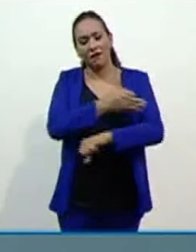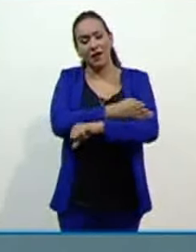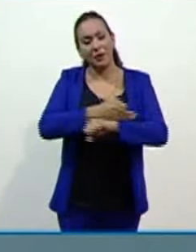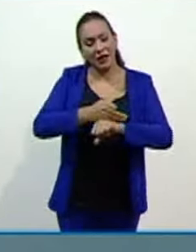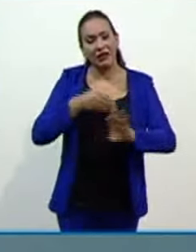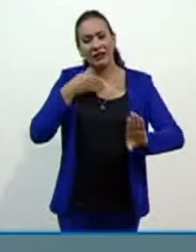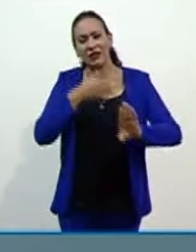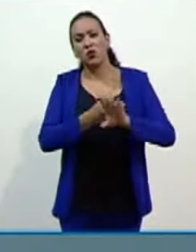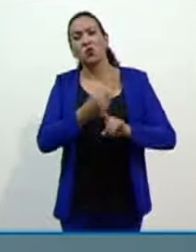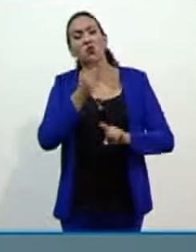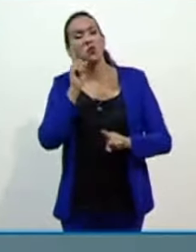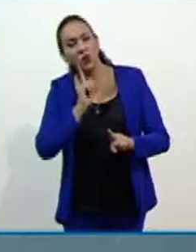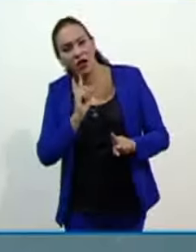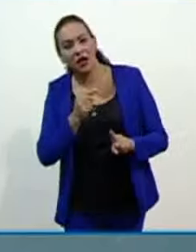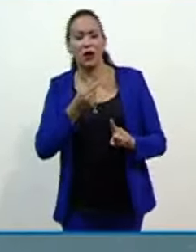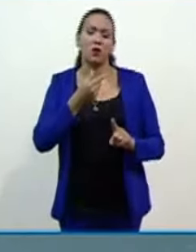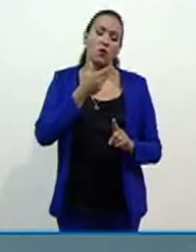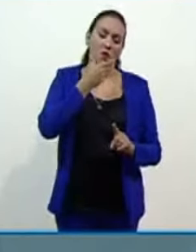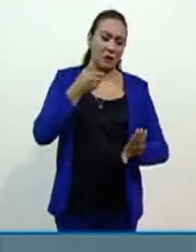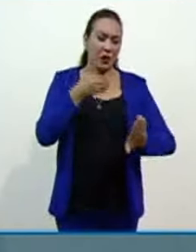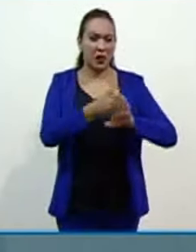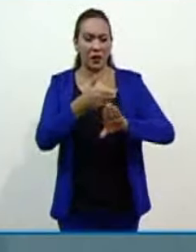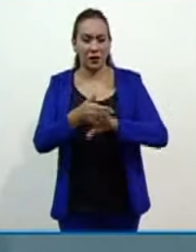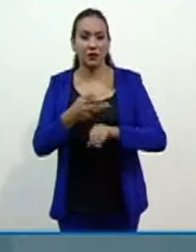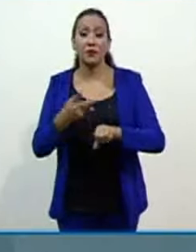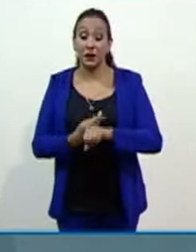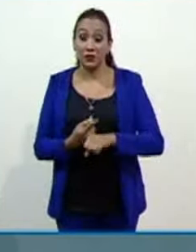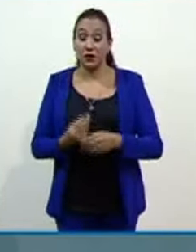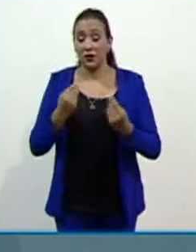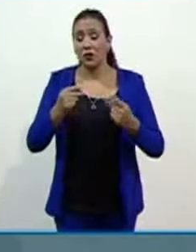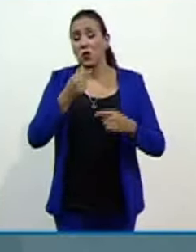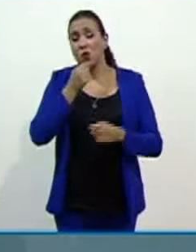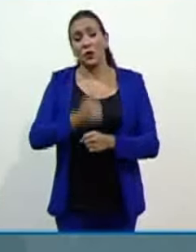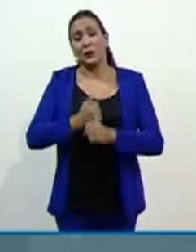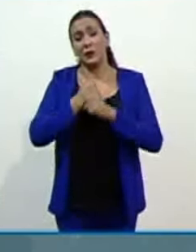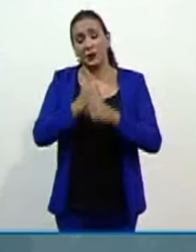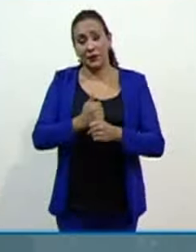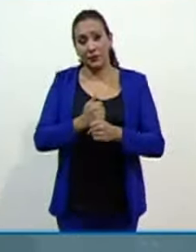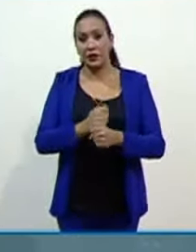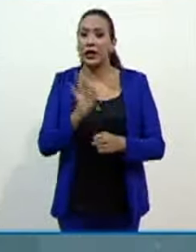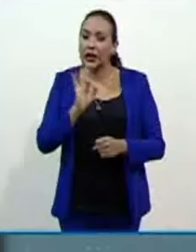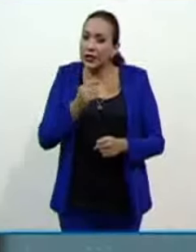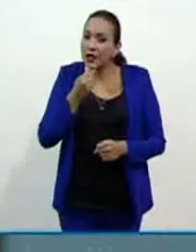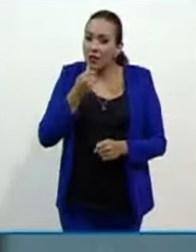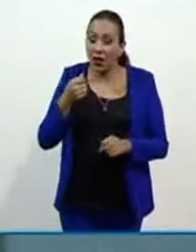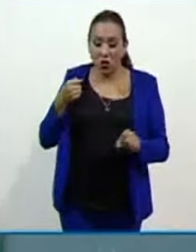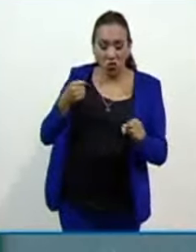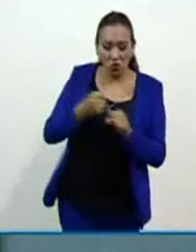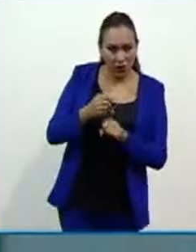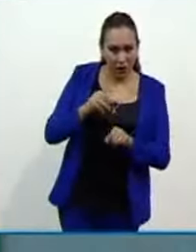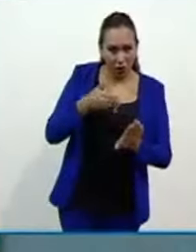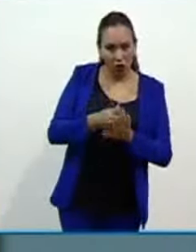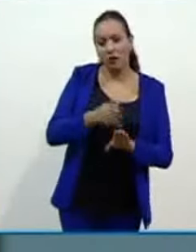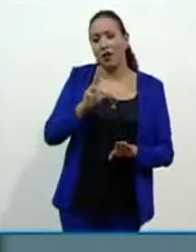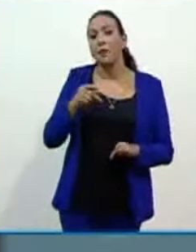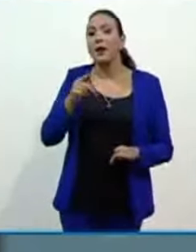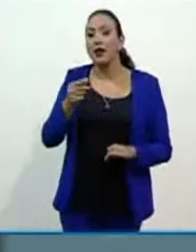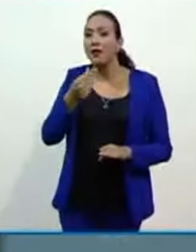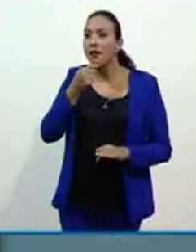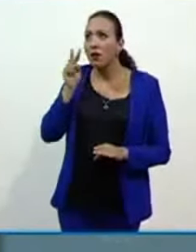se ven afectados aun cuando la violencia no se ejerza directamente contra ellos. La primera sala determinó que estos